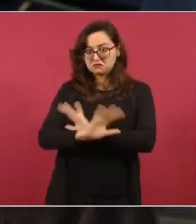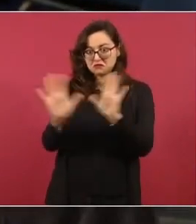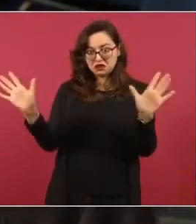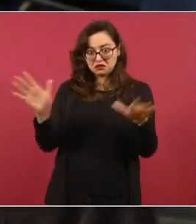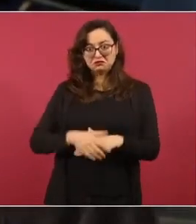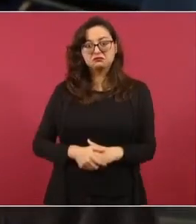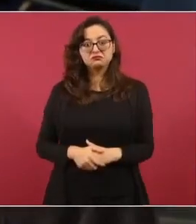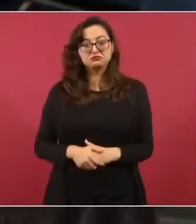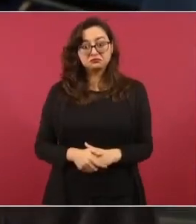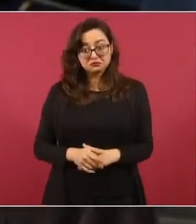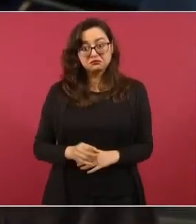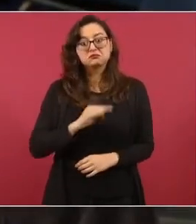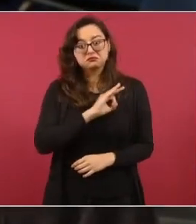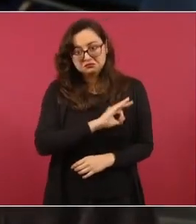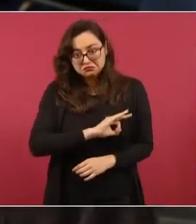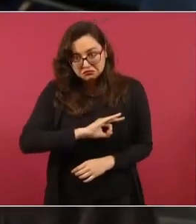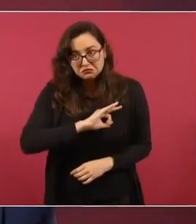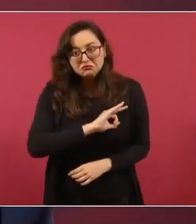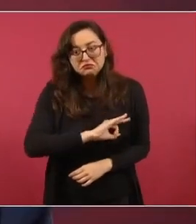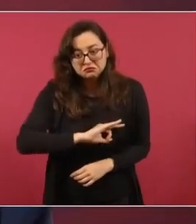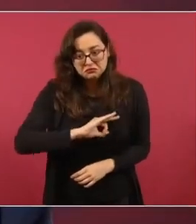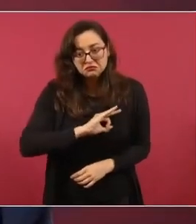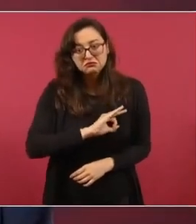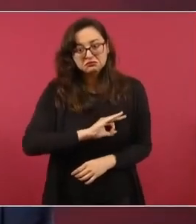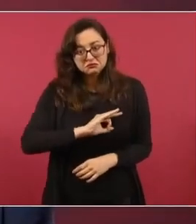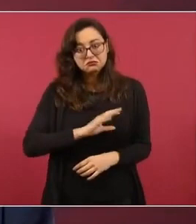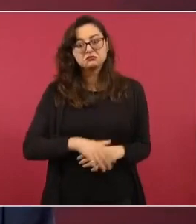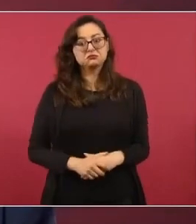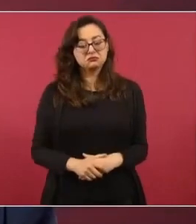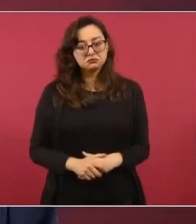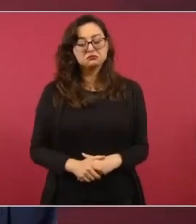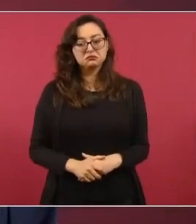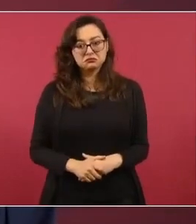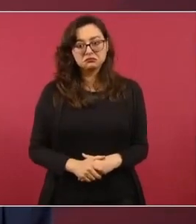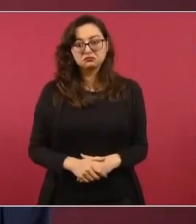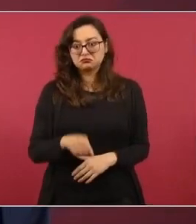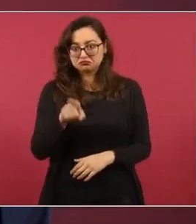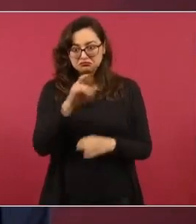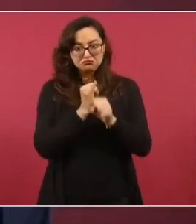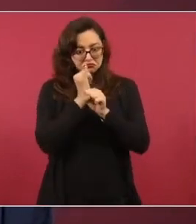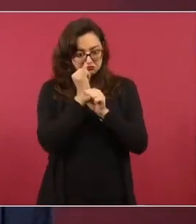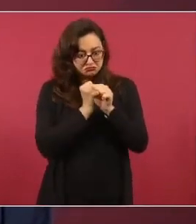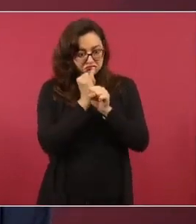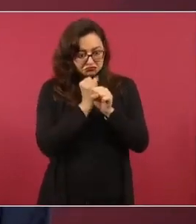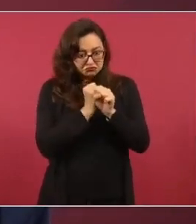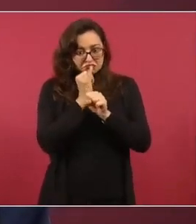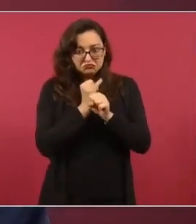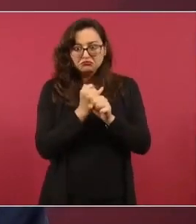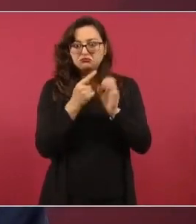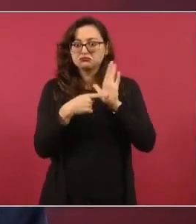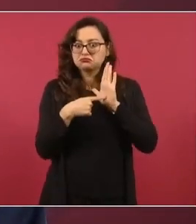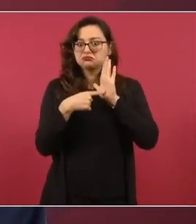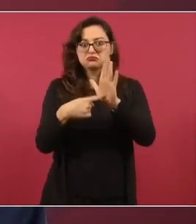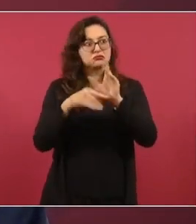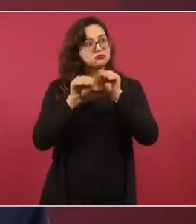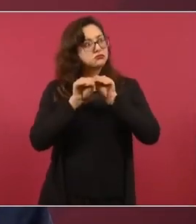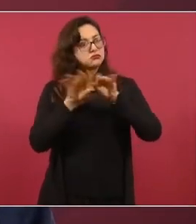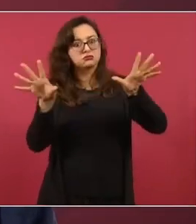Te felicito, te felicitamos por lo que estás